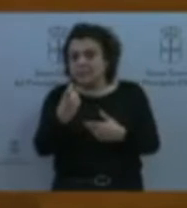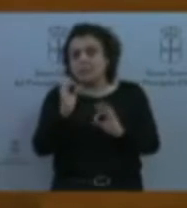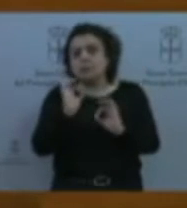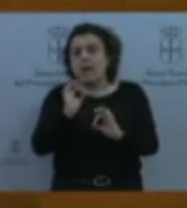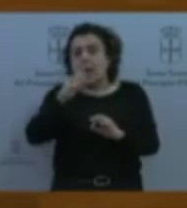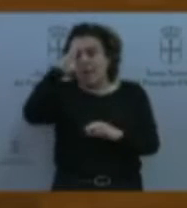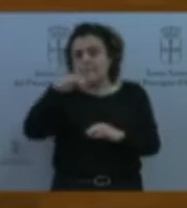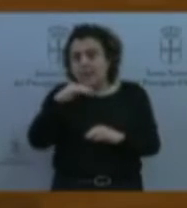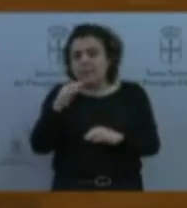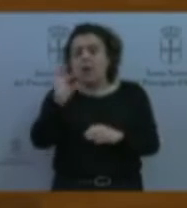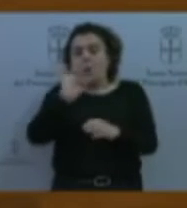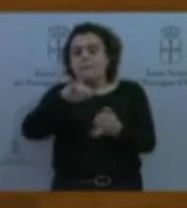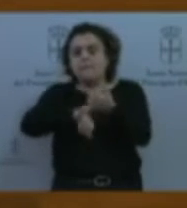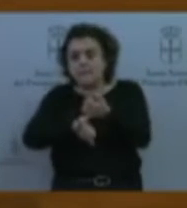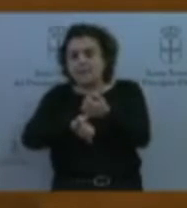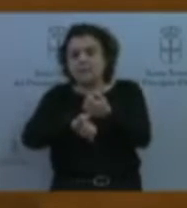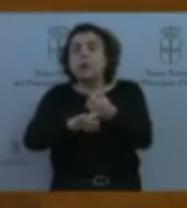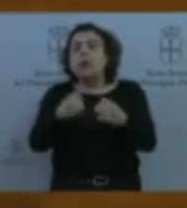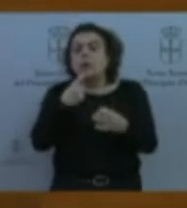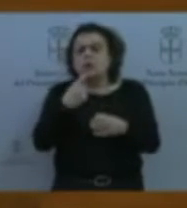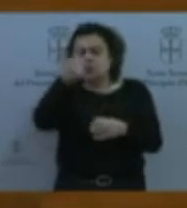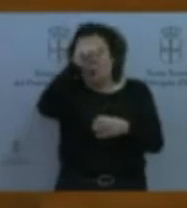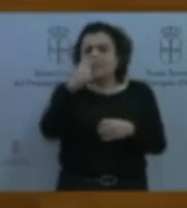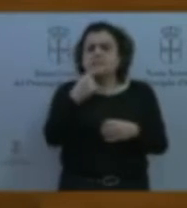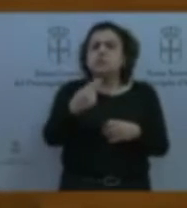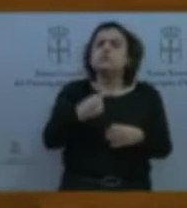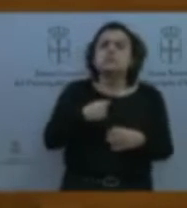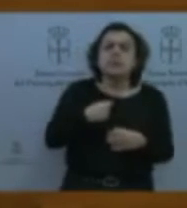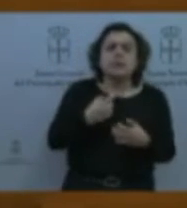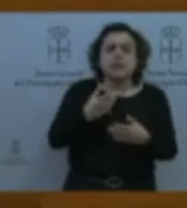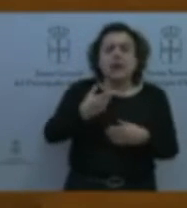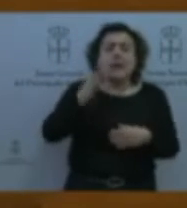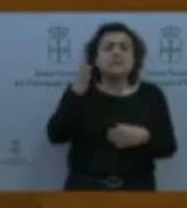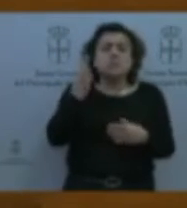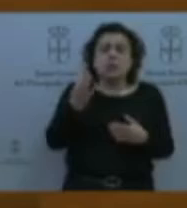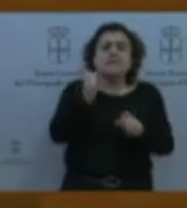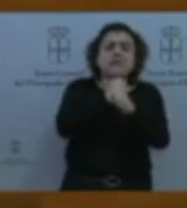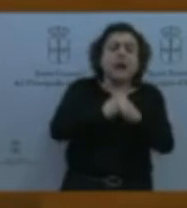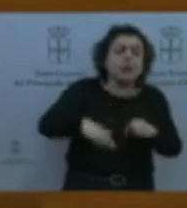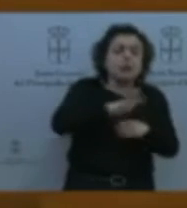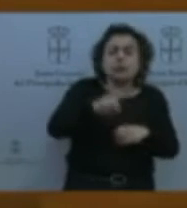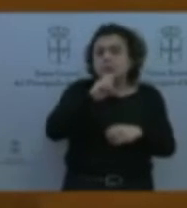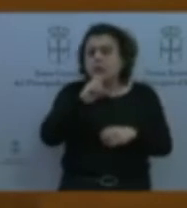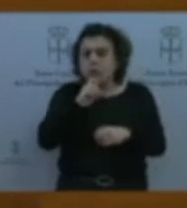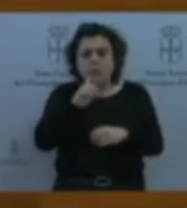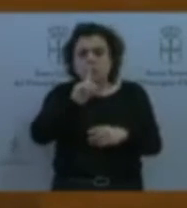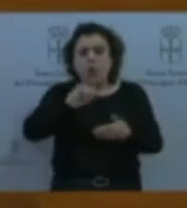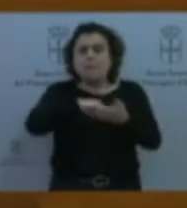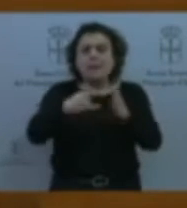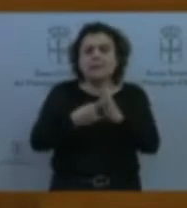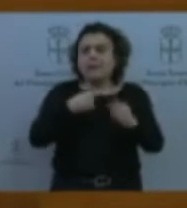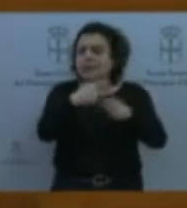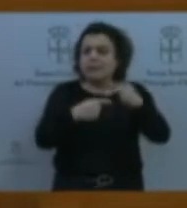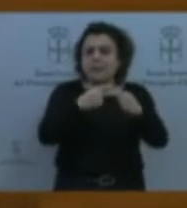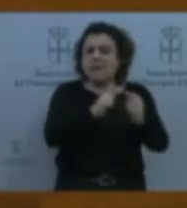decían dónde teníamos que trabajar y cómo teníamos que trabajar. No había una planificación familiar para las mujeres no tenían derecho a decidir sobre